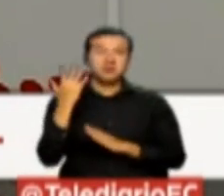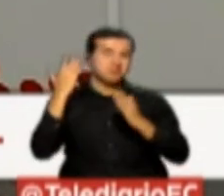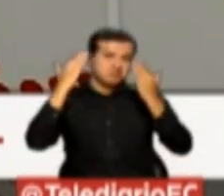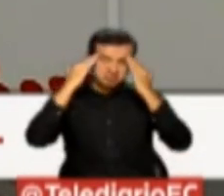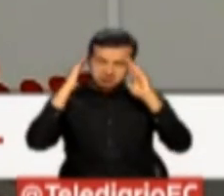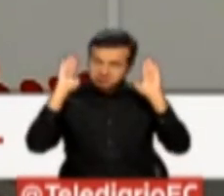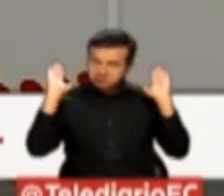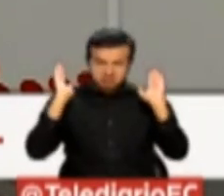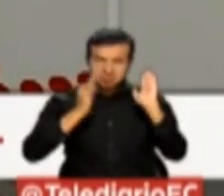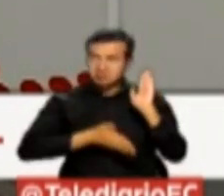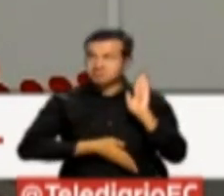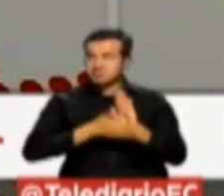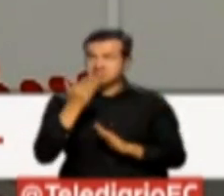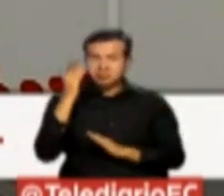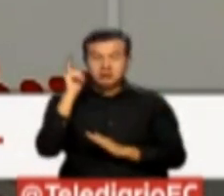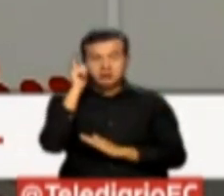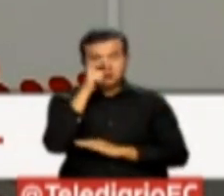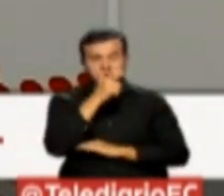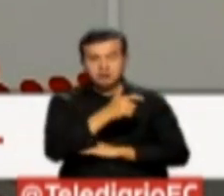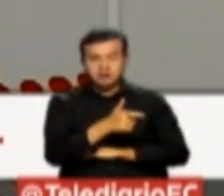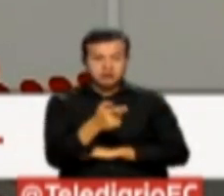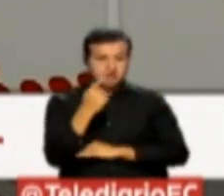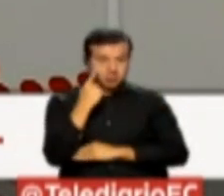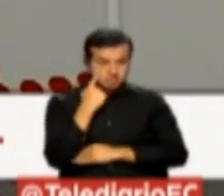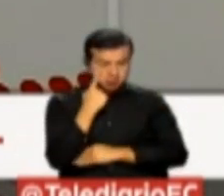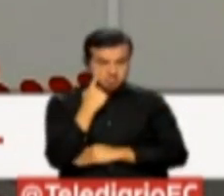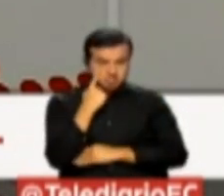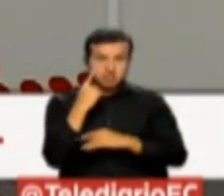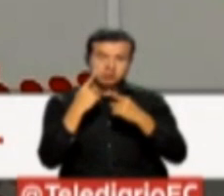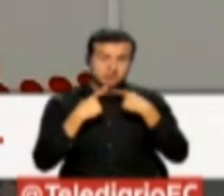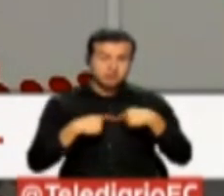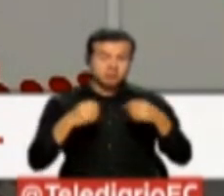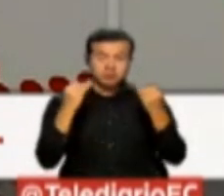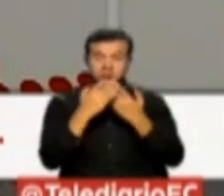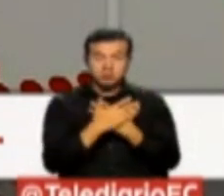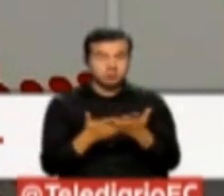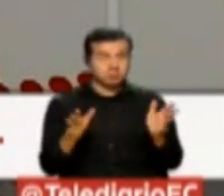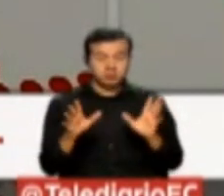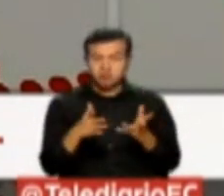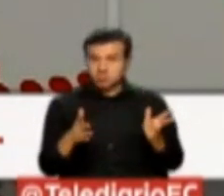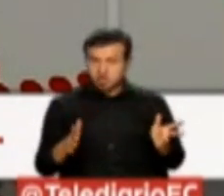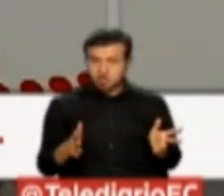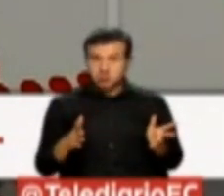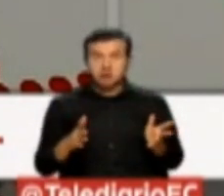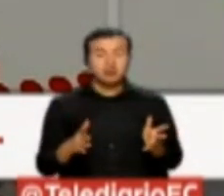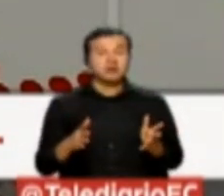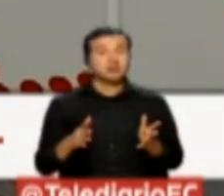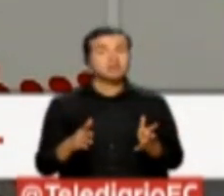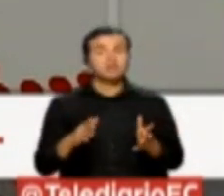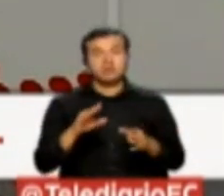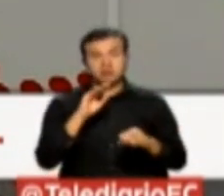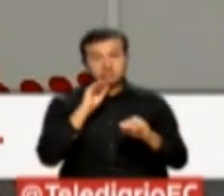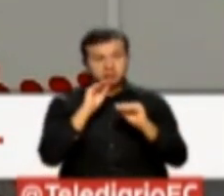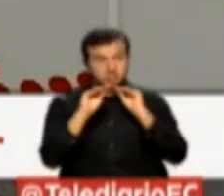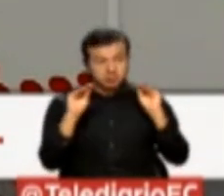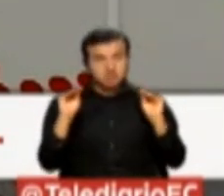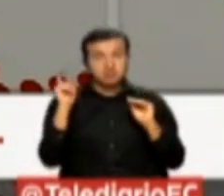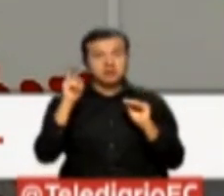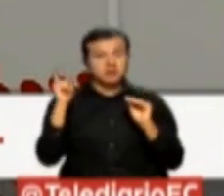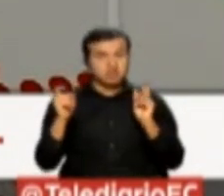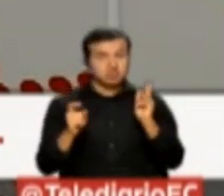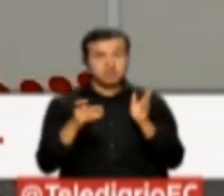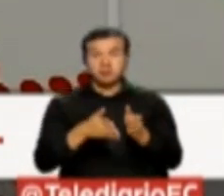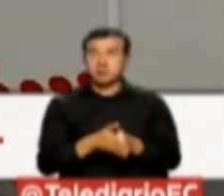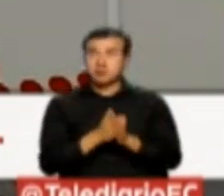sabemos precisamente. La fiscalía todavía no tiene un pronunciamiento oficial, pero adicionalmente de aquello tiene que también